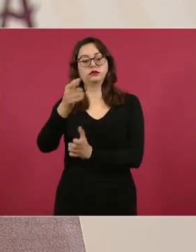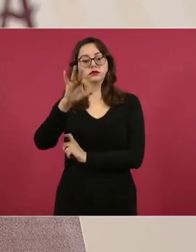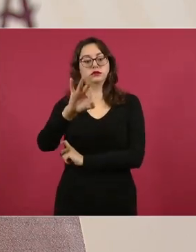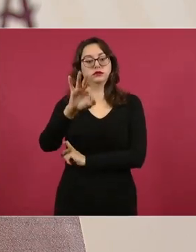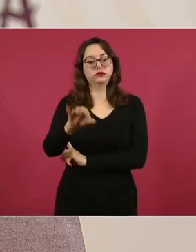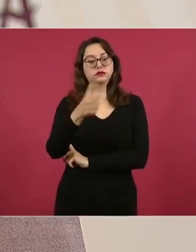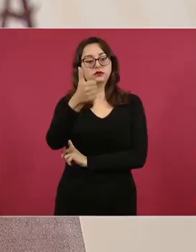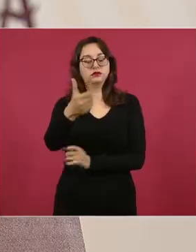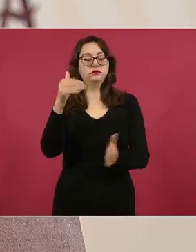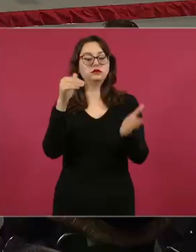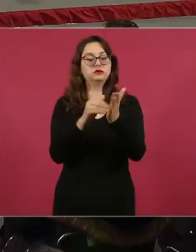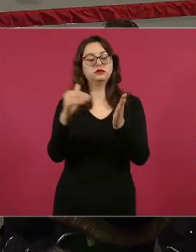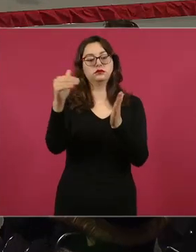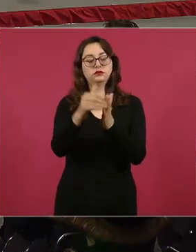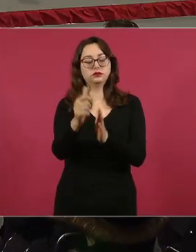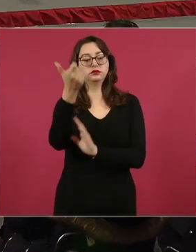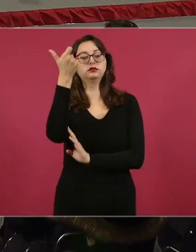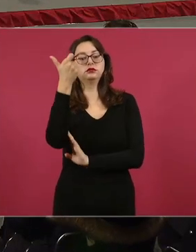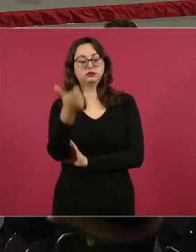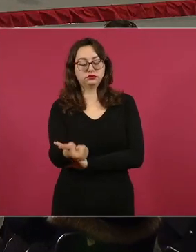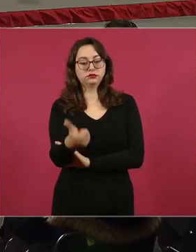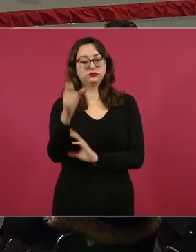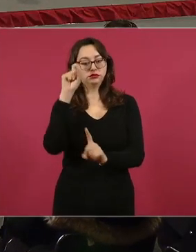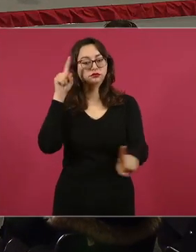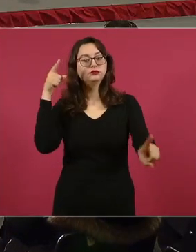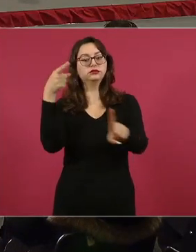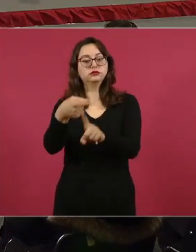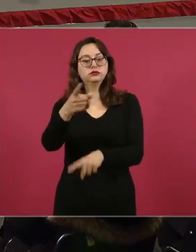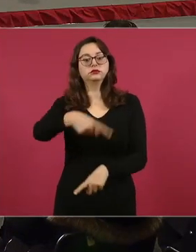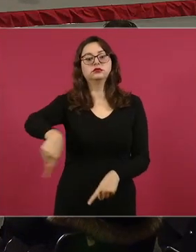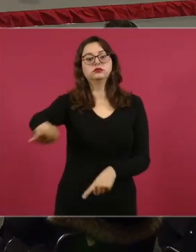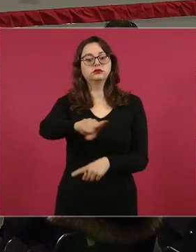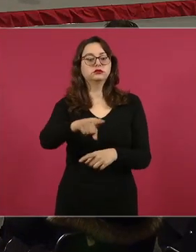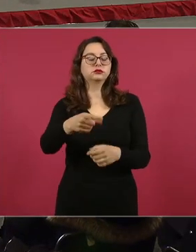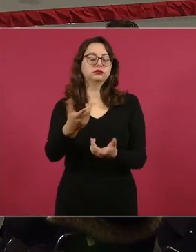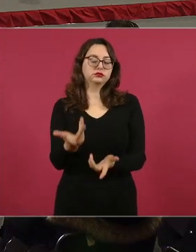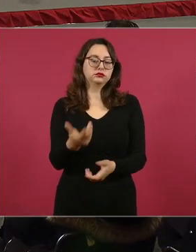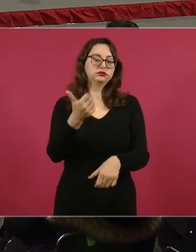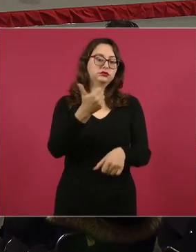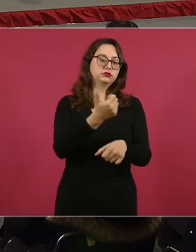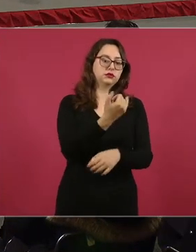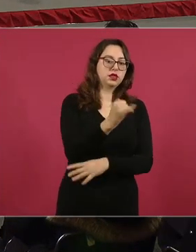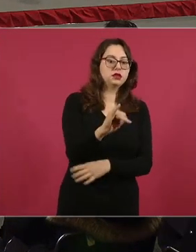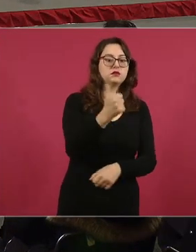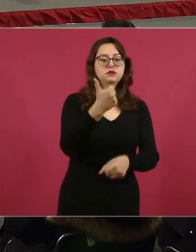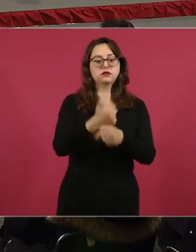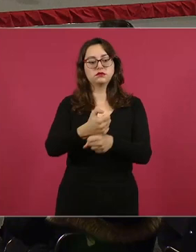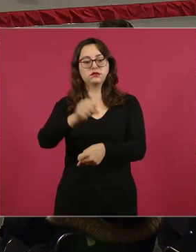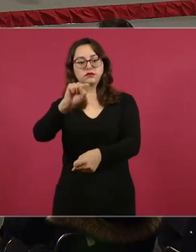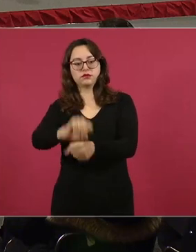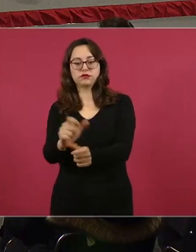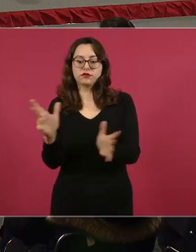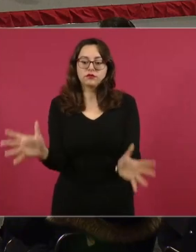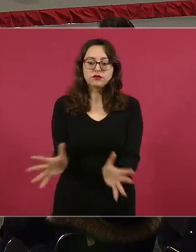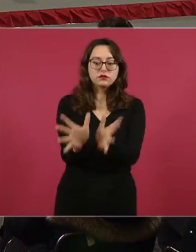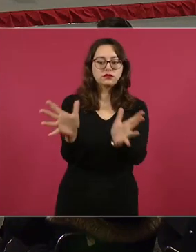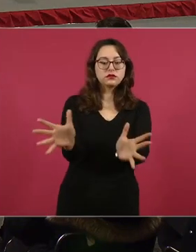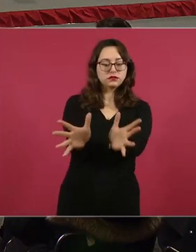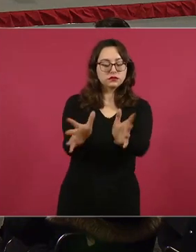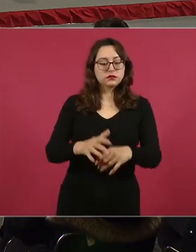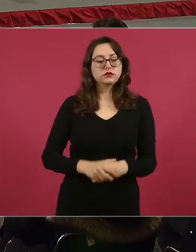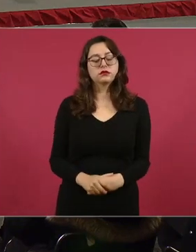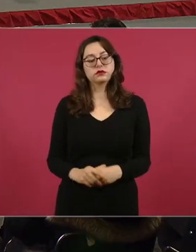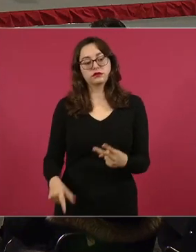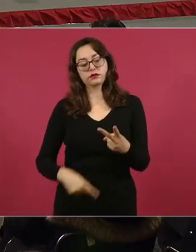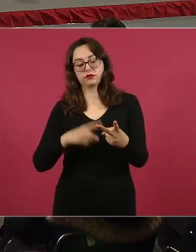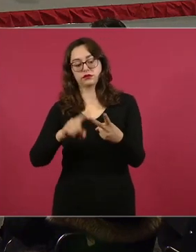mil millones de pesos dedicados a la educación básica de este país. La que sigue. En el caso del